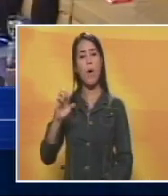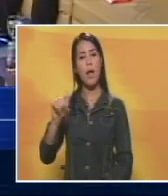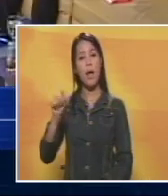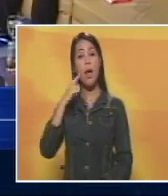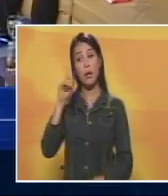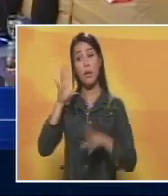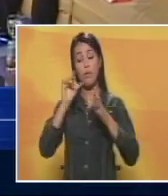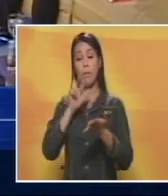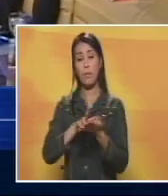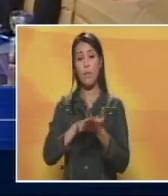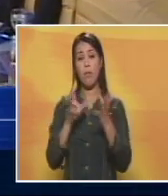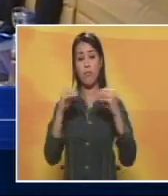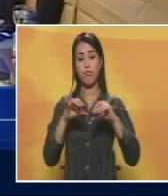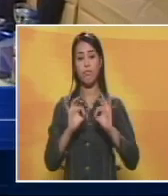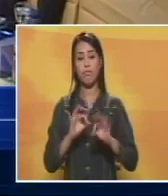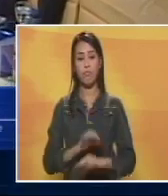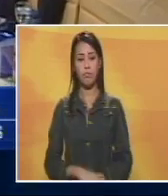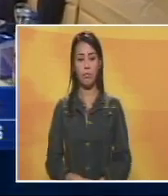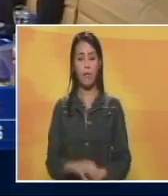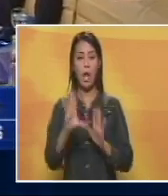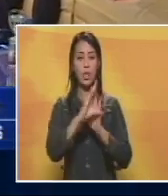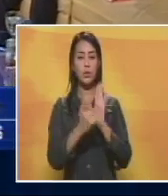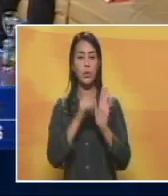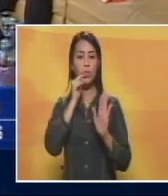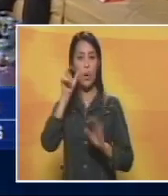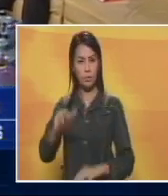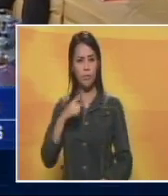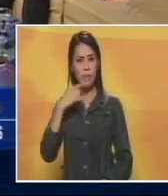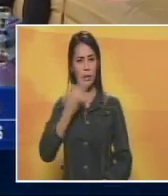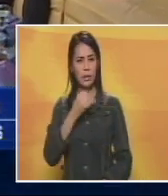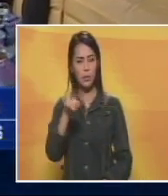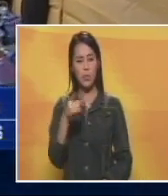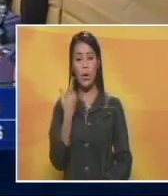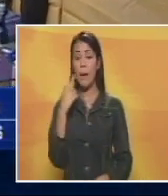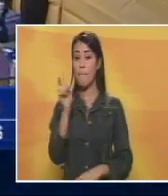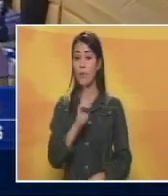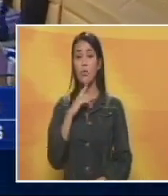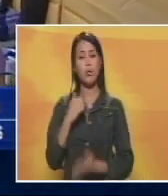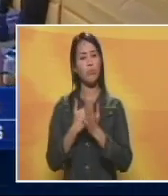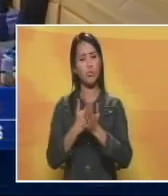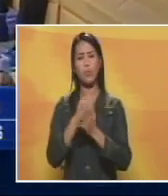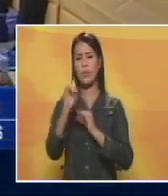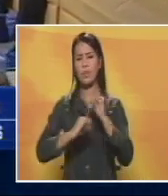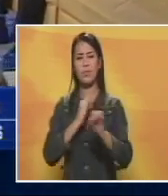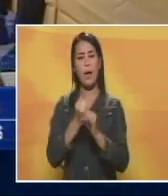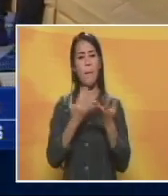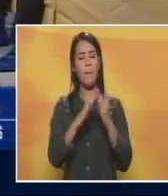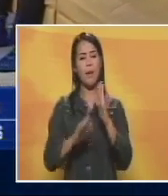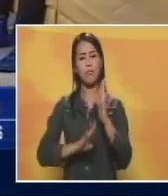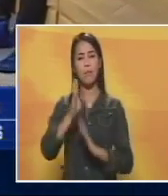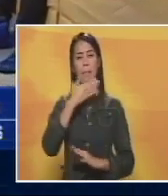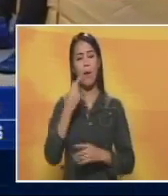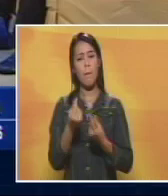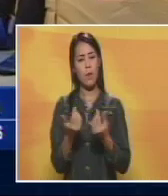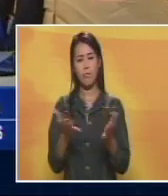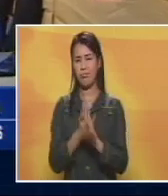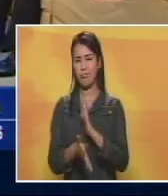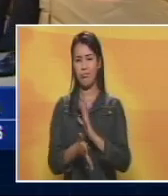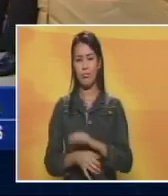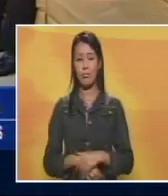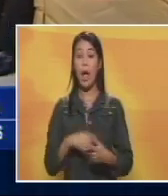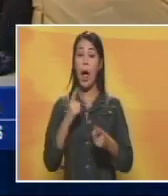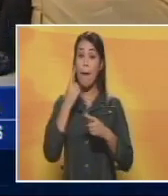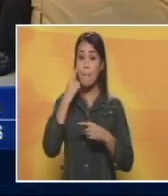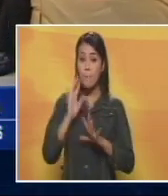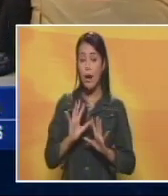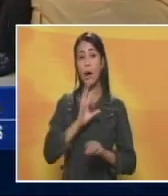unanimidad. El constituyente reiteró que Venezuela no necesita ayuda internacional para superar la crisis, a menos de que se trate de países